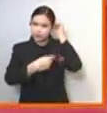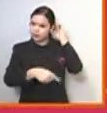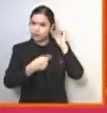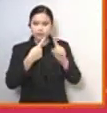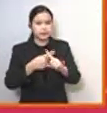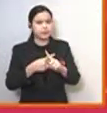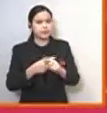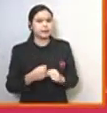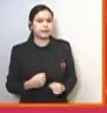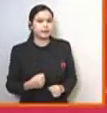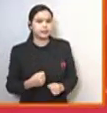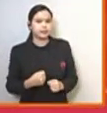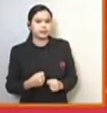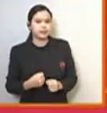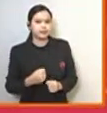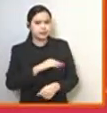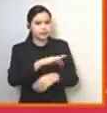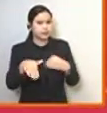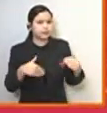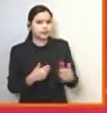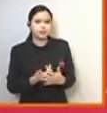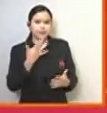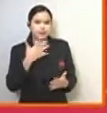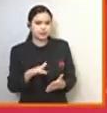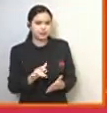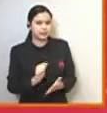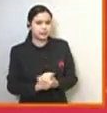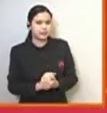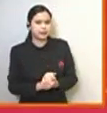X. Les deseo mucha suerte.